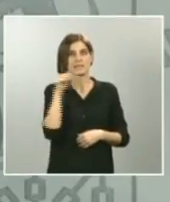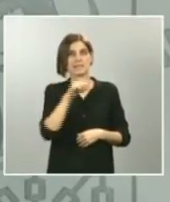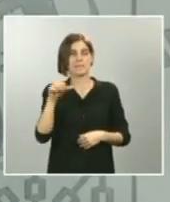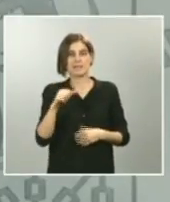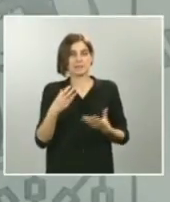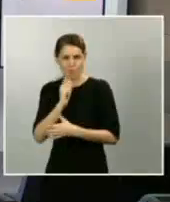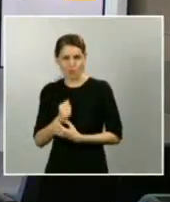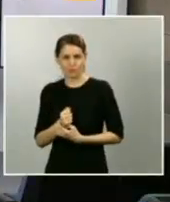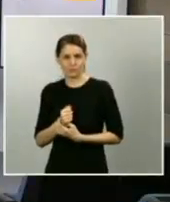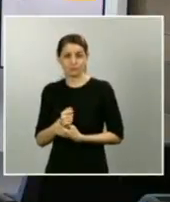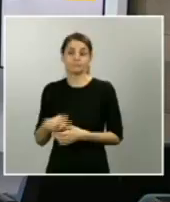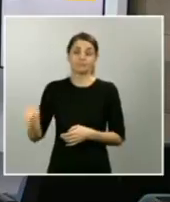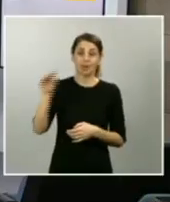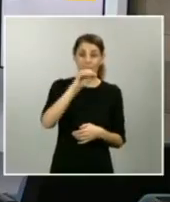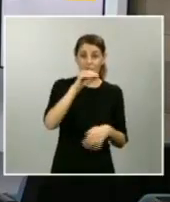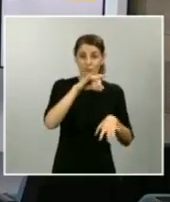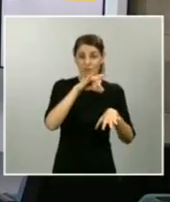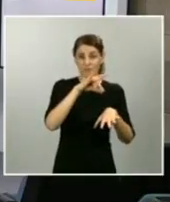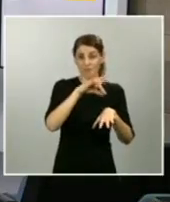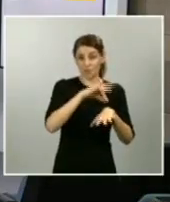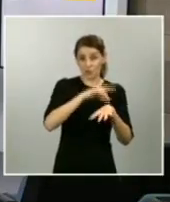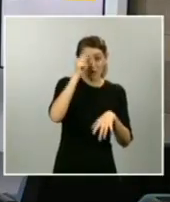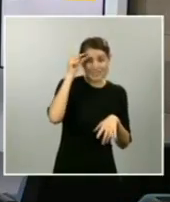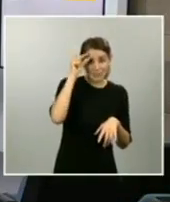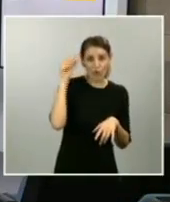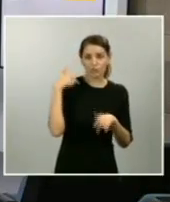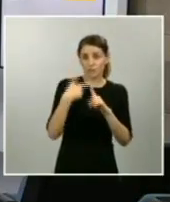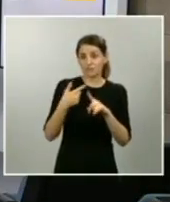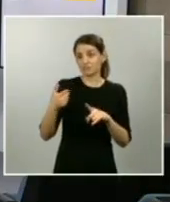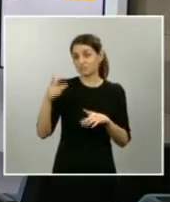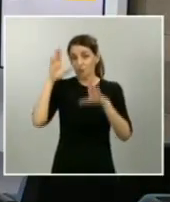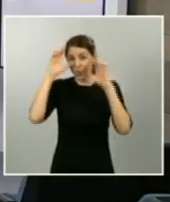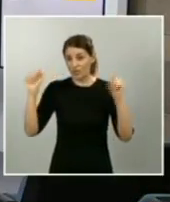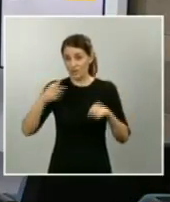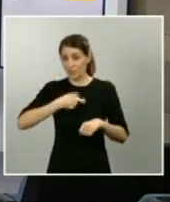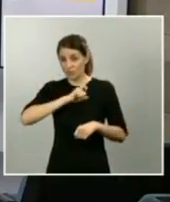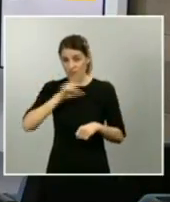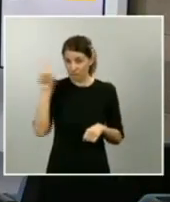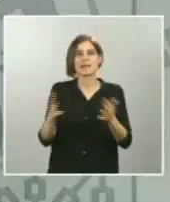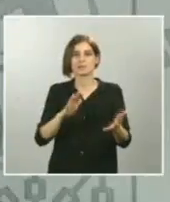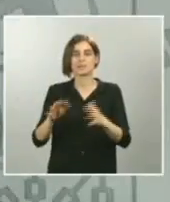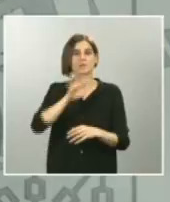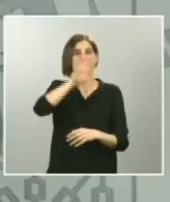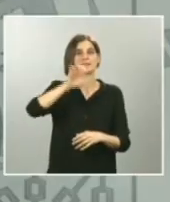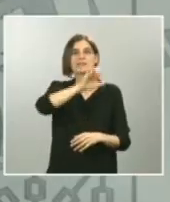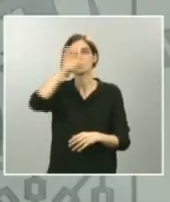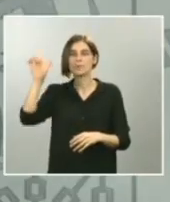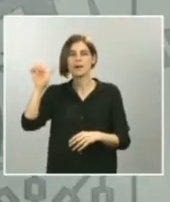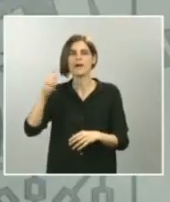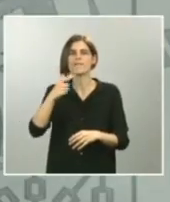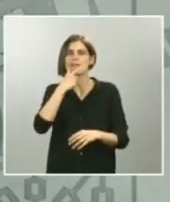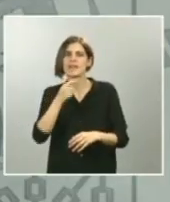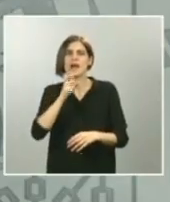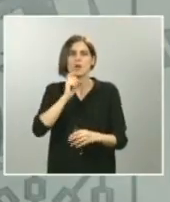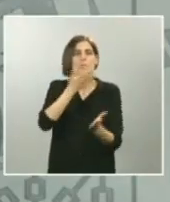para responder a la pandemia. Simón trasllada també que els percentatges de letalitat arreu dels països europeus són bastant similars. Estamos todos en